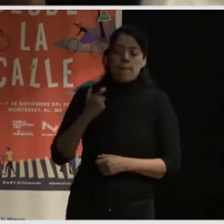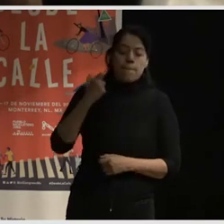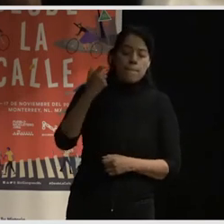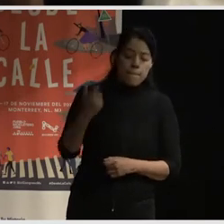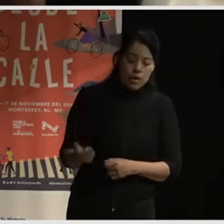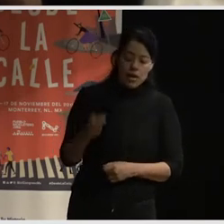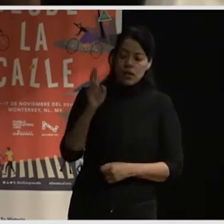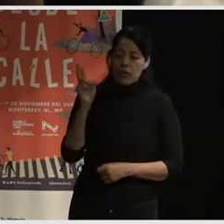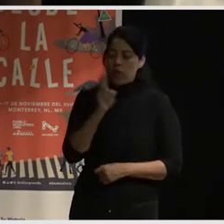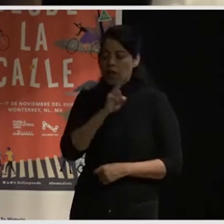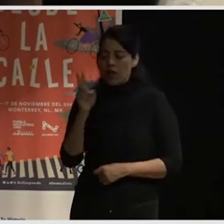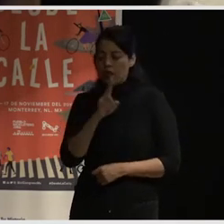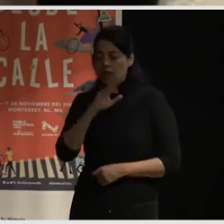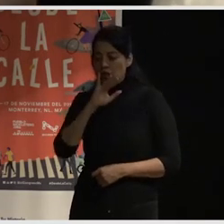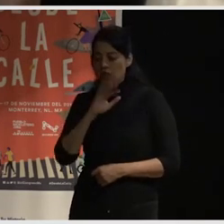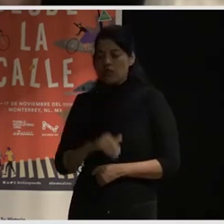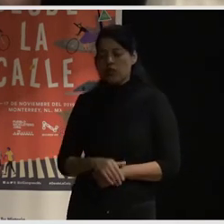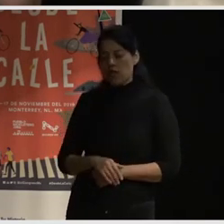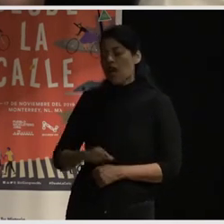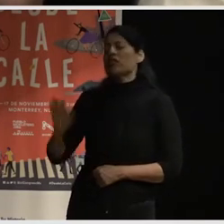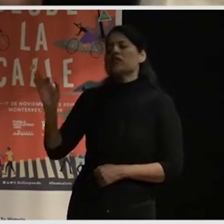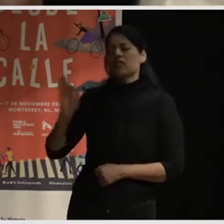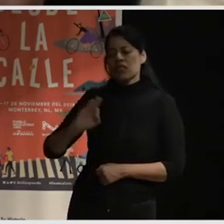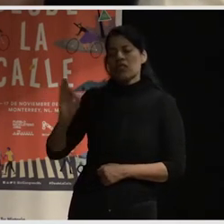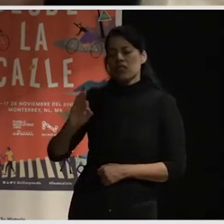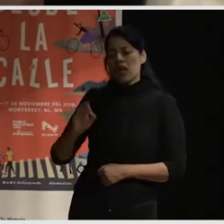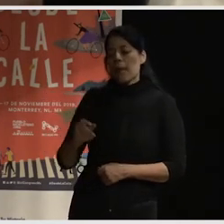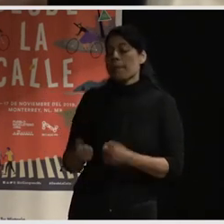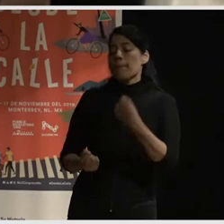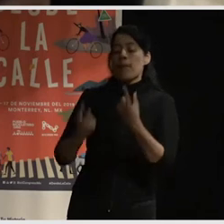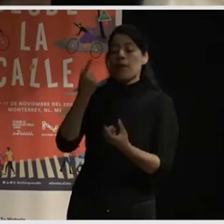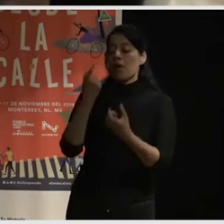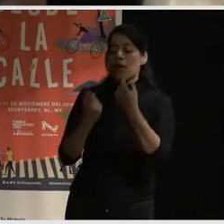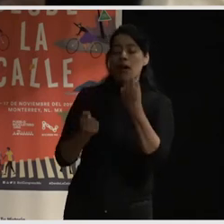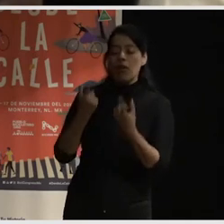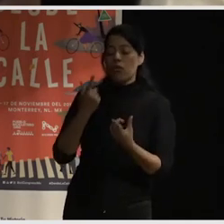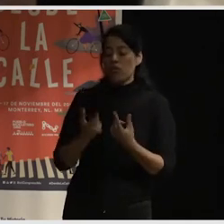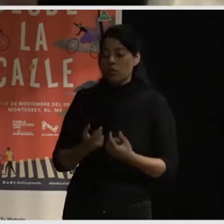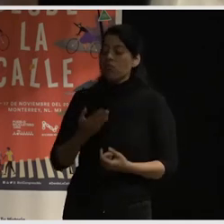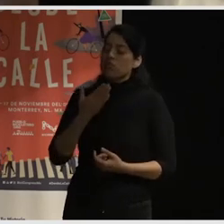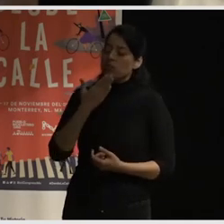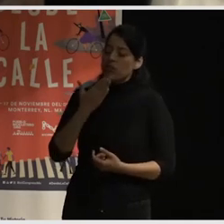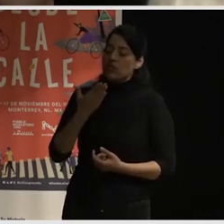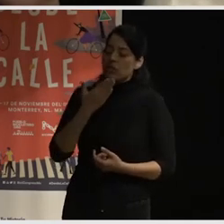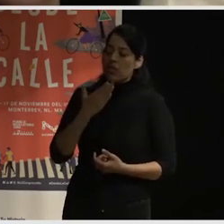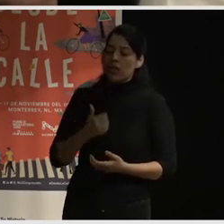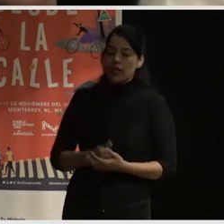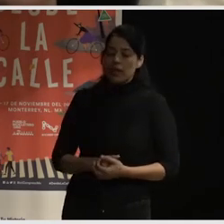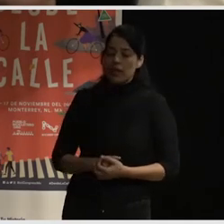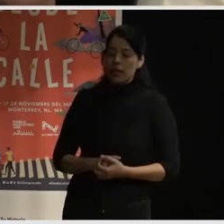contaminando a la mejor a lo mejor para ciertos actores estaría bien este